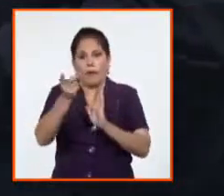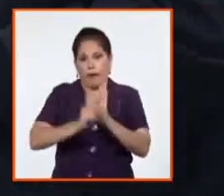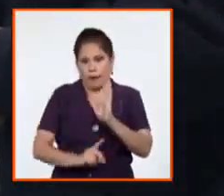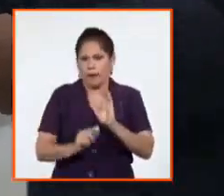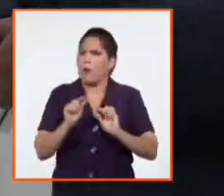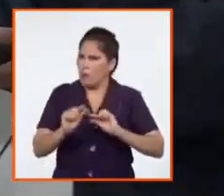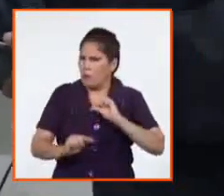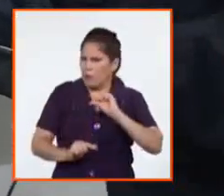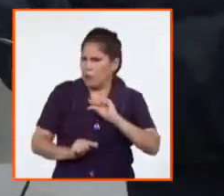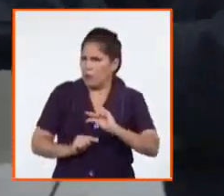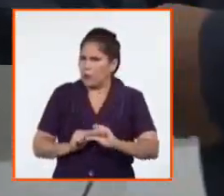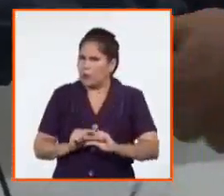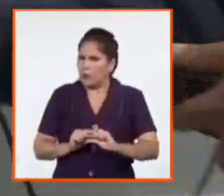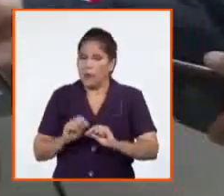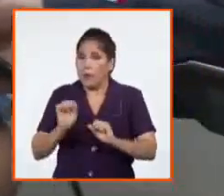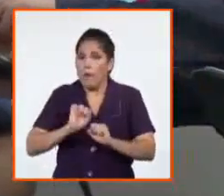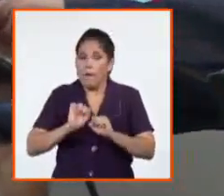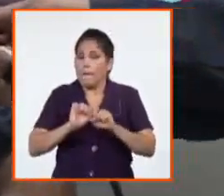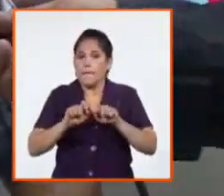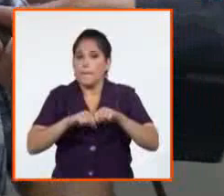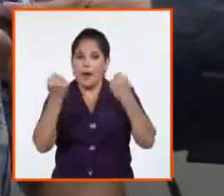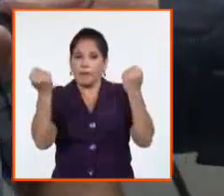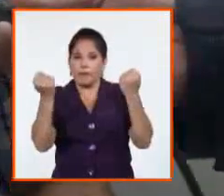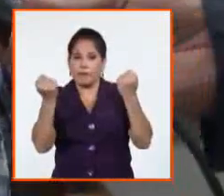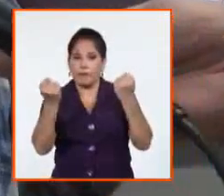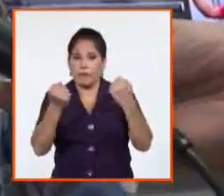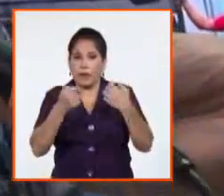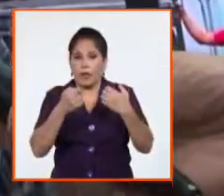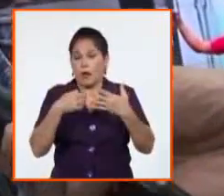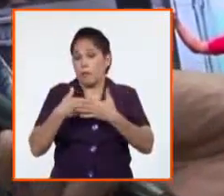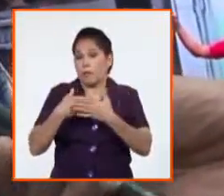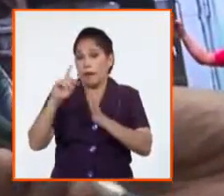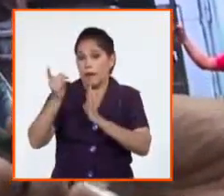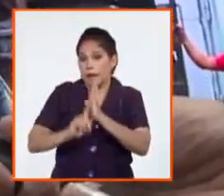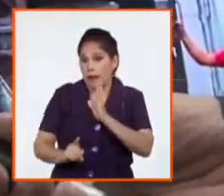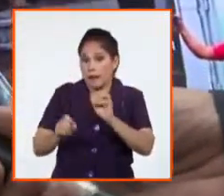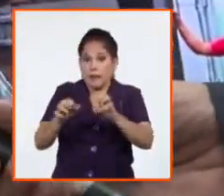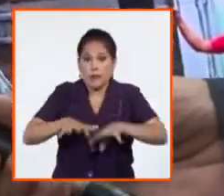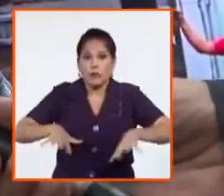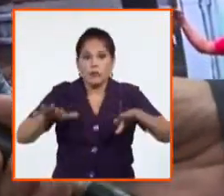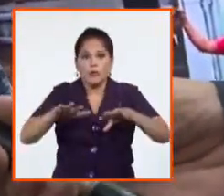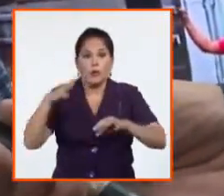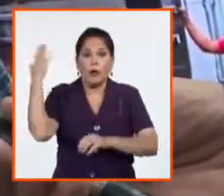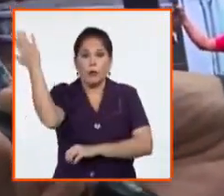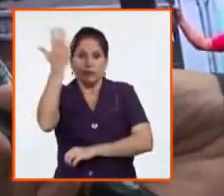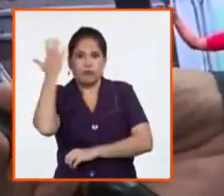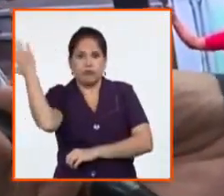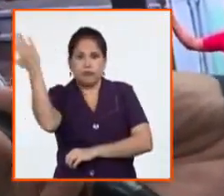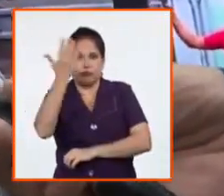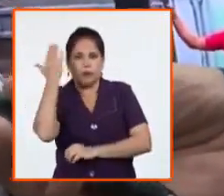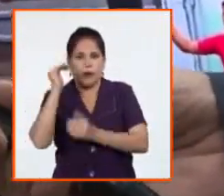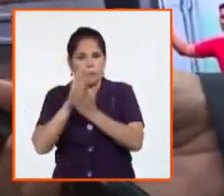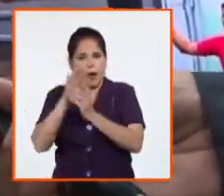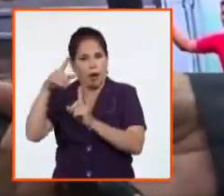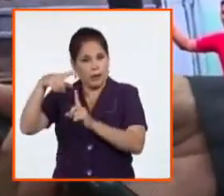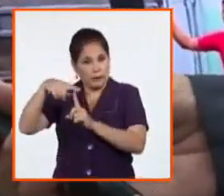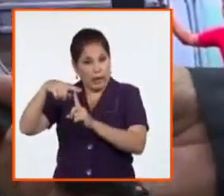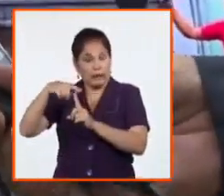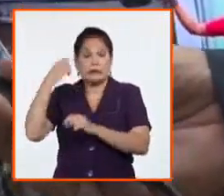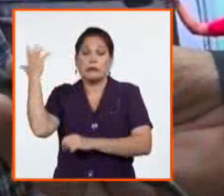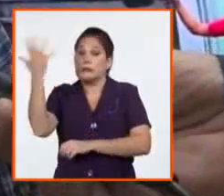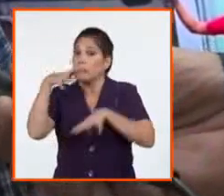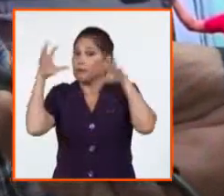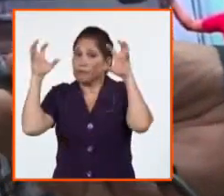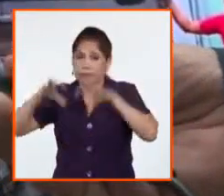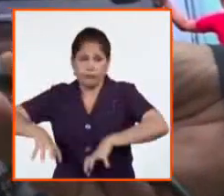proceso. Realmente el disparo de las líneas de transmisión también fue por condiciones climatológicas. En la zona de Matanzas había condiciones climatológicas